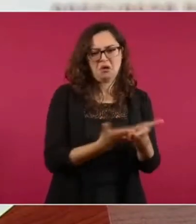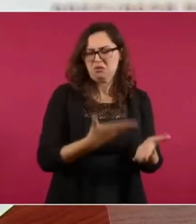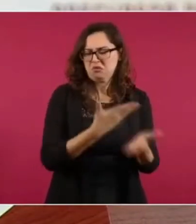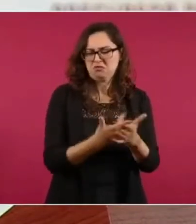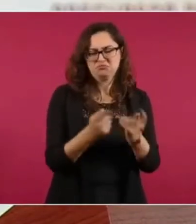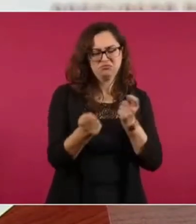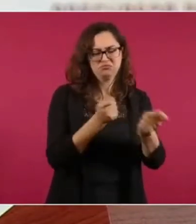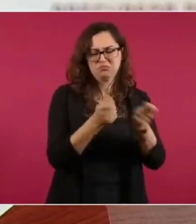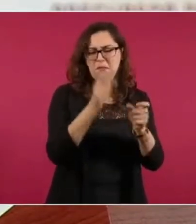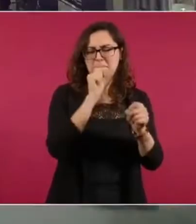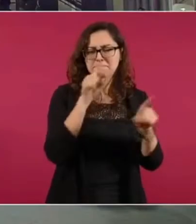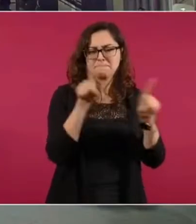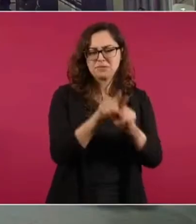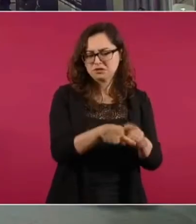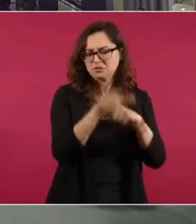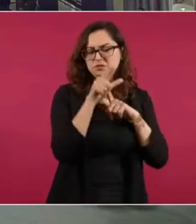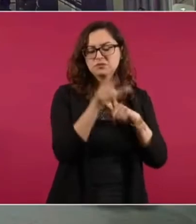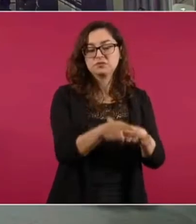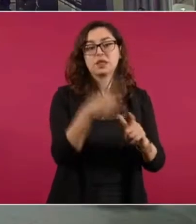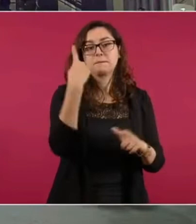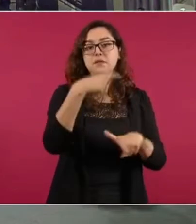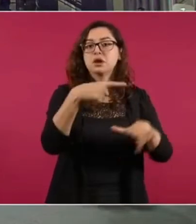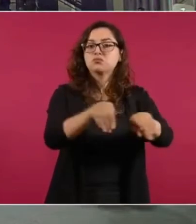para legalizar